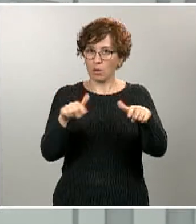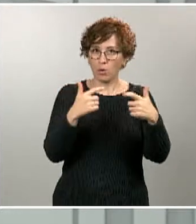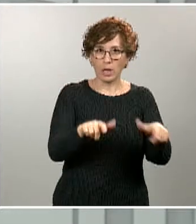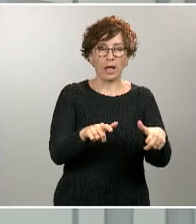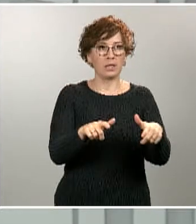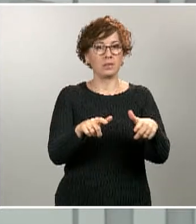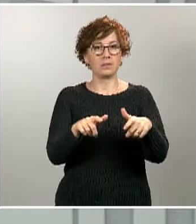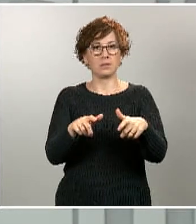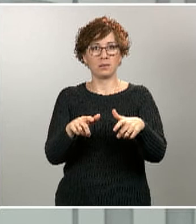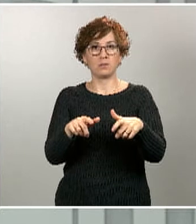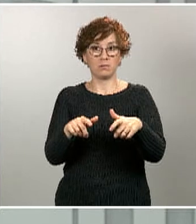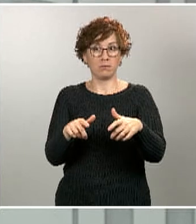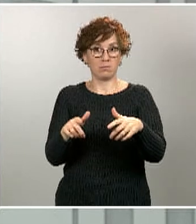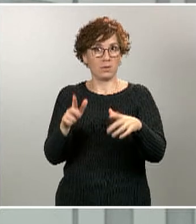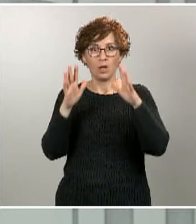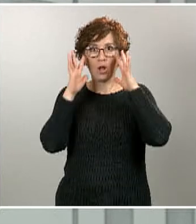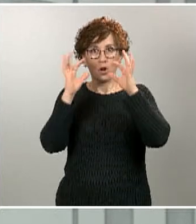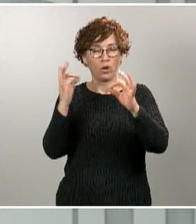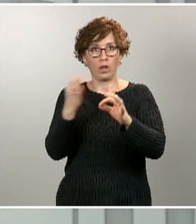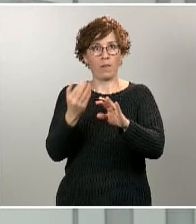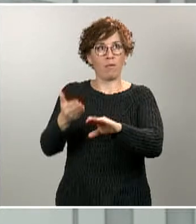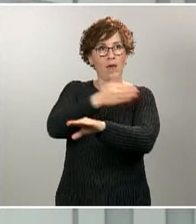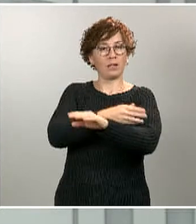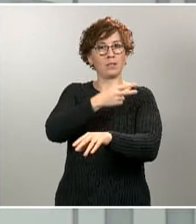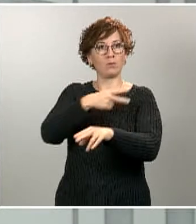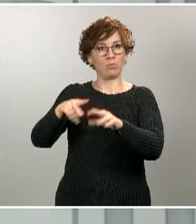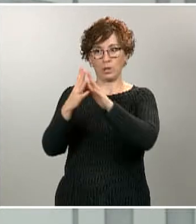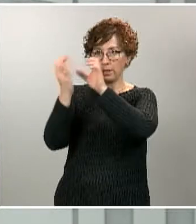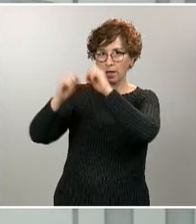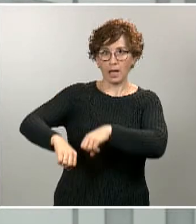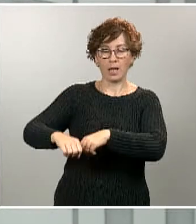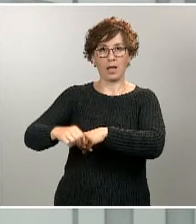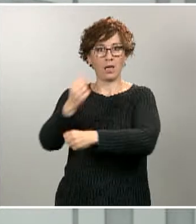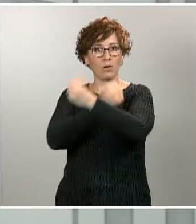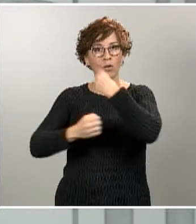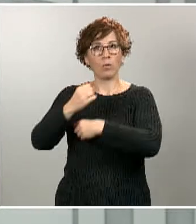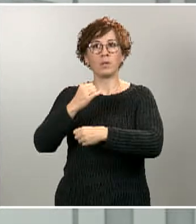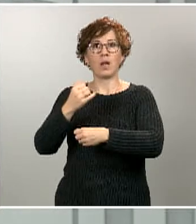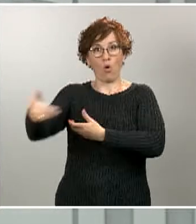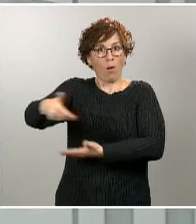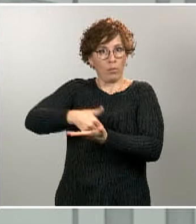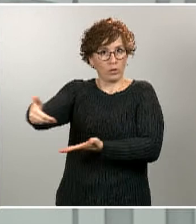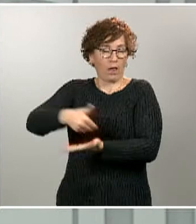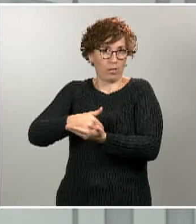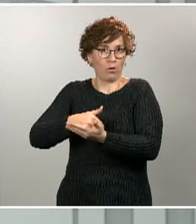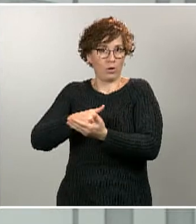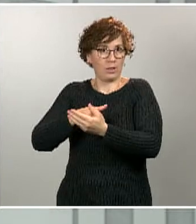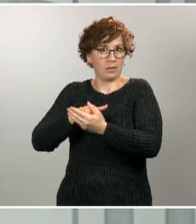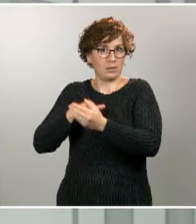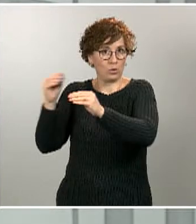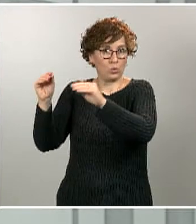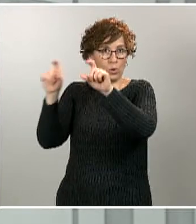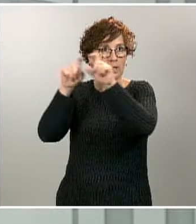una política concertada económica o que requieren de las aportaciones de la Confederación de Empresarios, que es una pieza